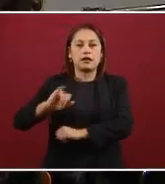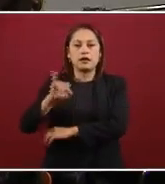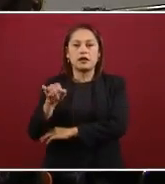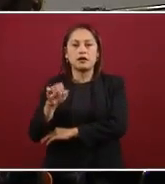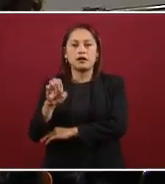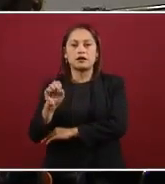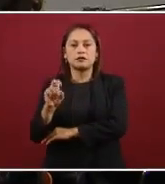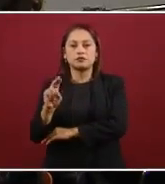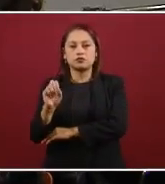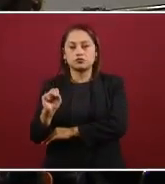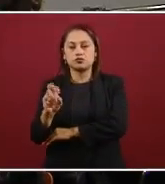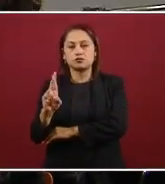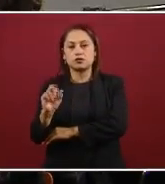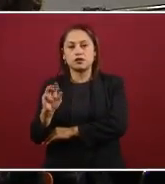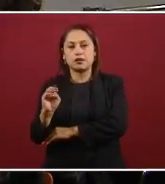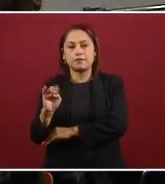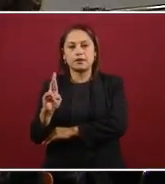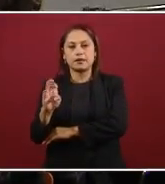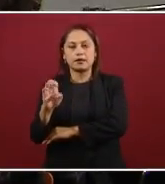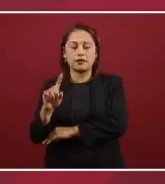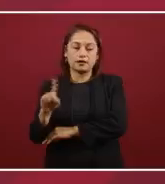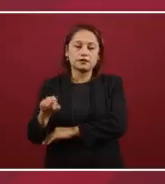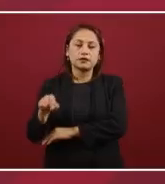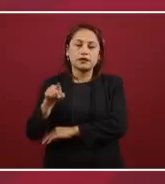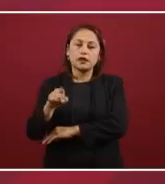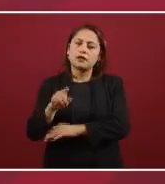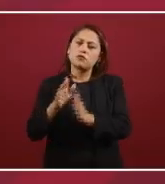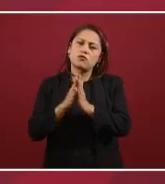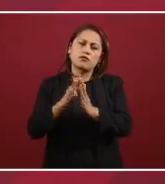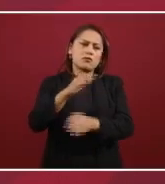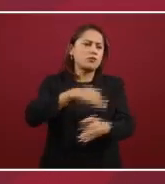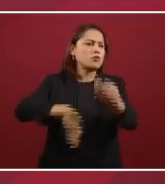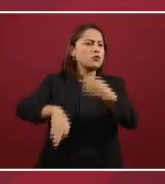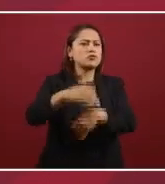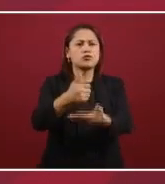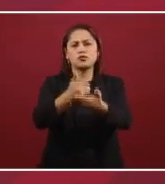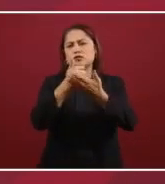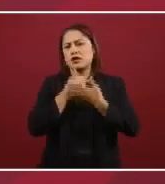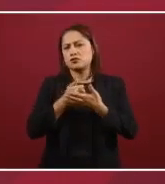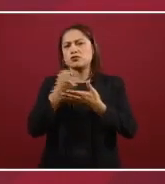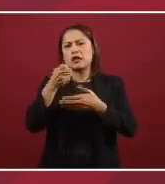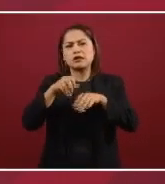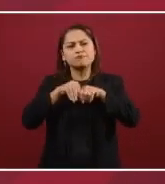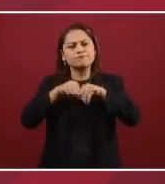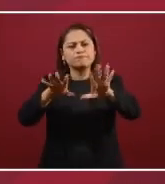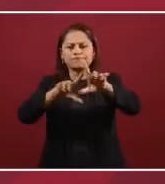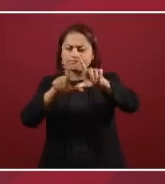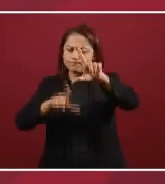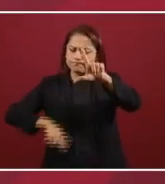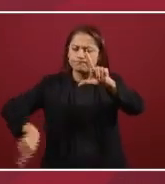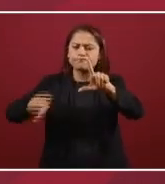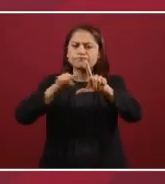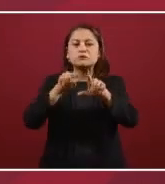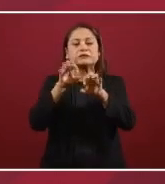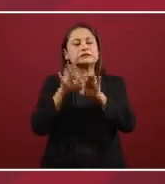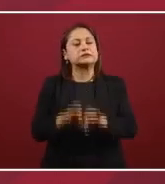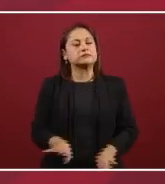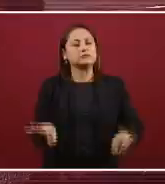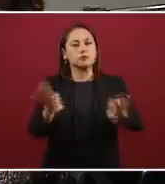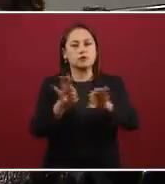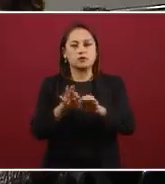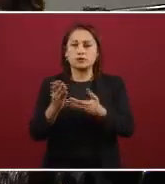Es una campaña nacional muy importante. Entonces, le damos la palabra al doctor Hugo.